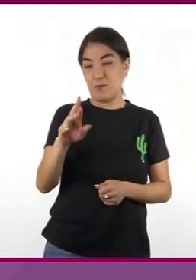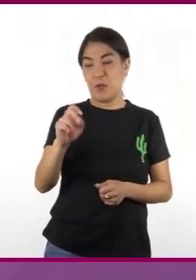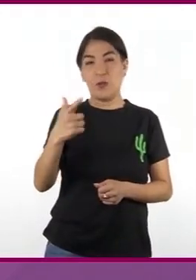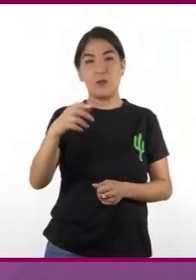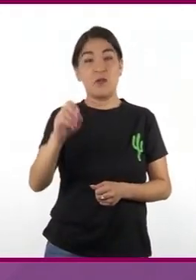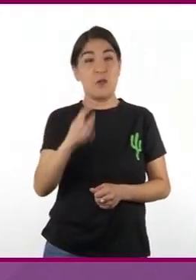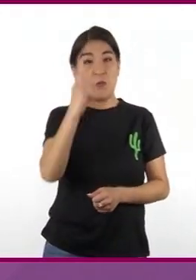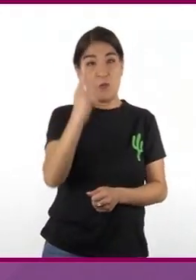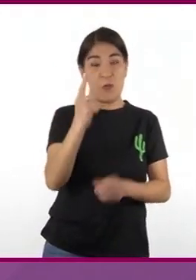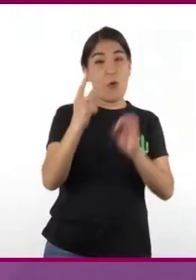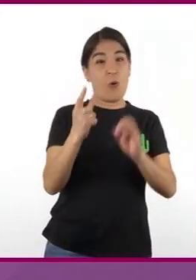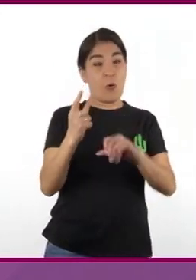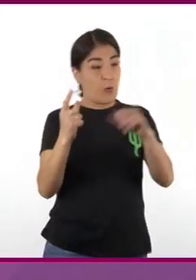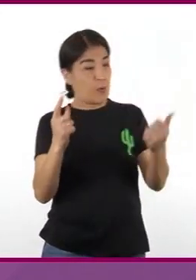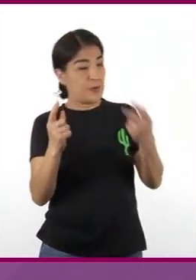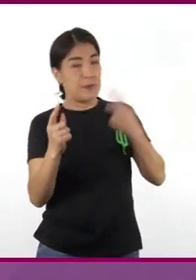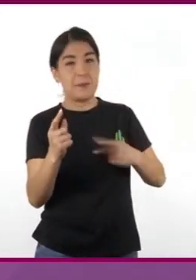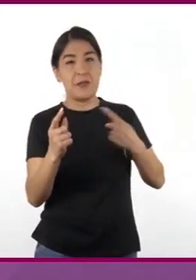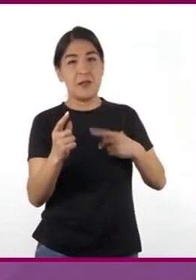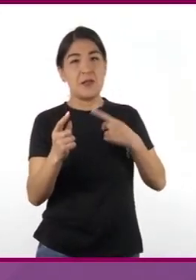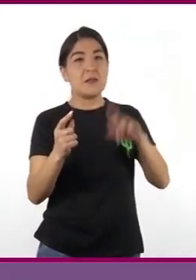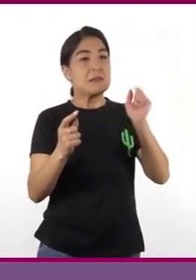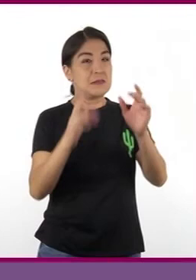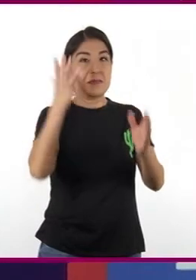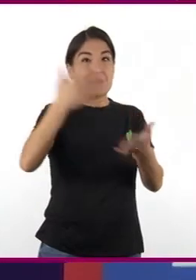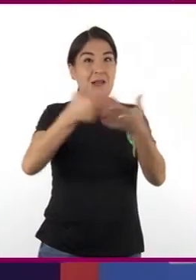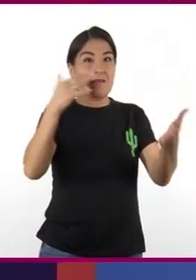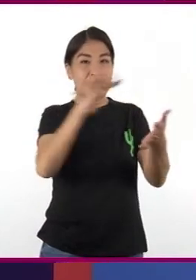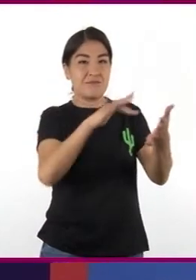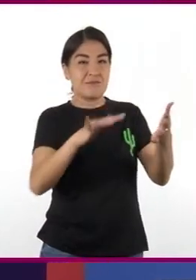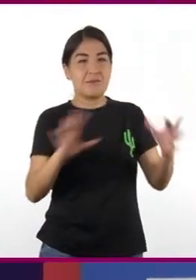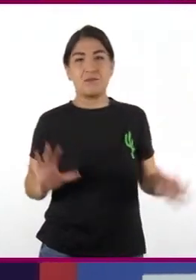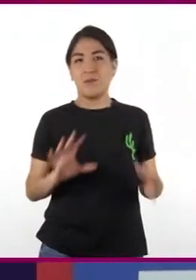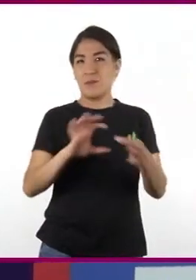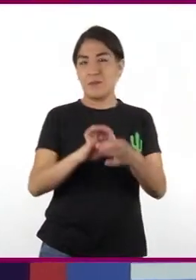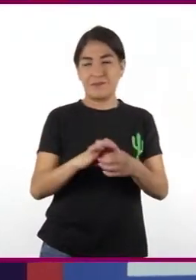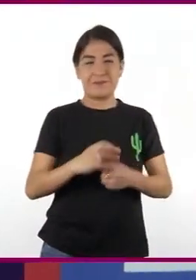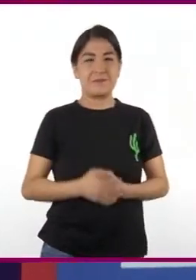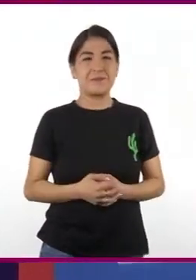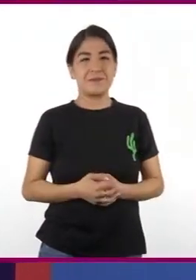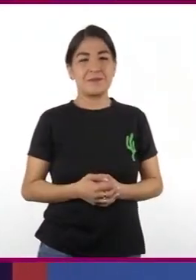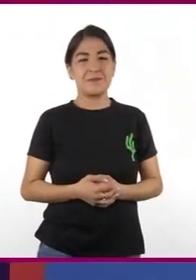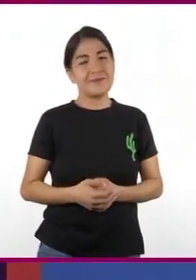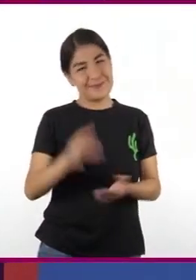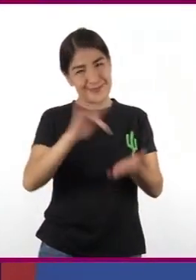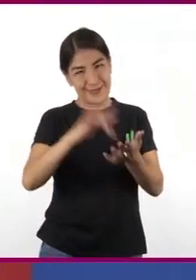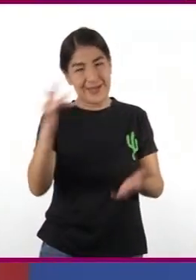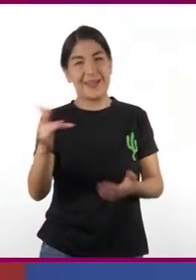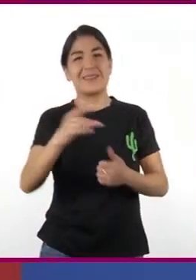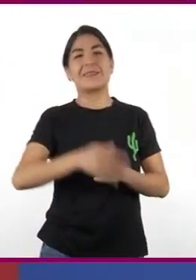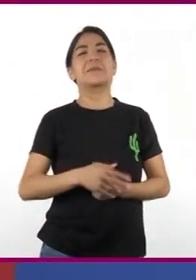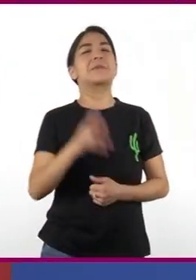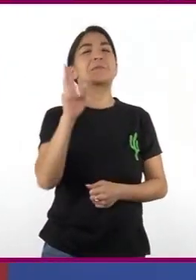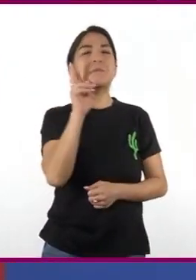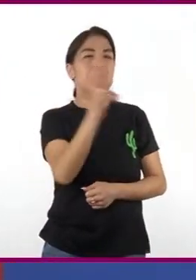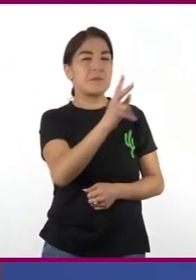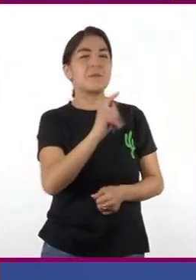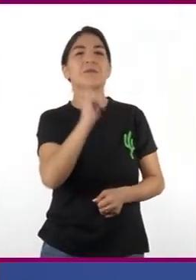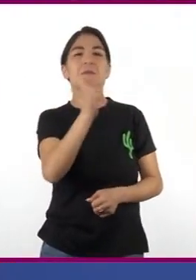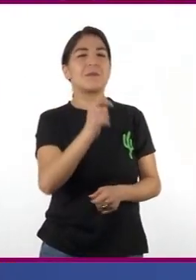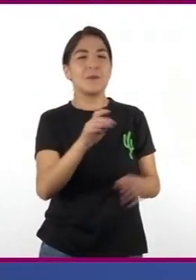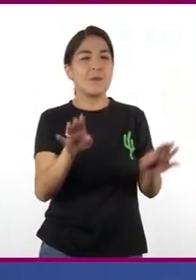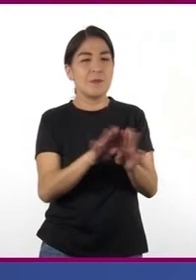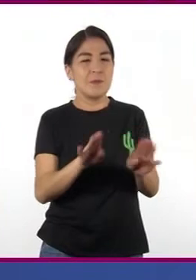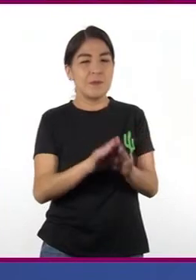una persona o varias que hayan leído la obra? Gracias, Pamela. Empecemos por saber, ¿cuáles son